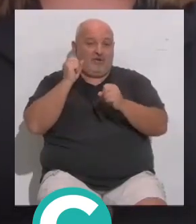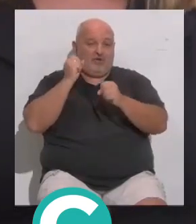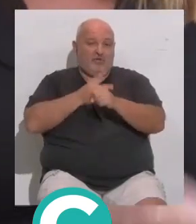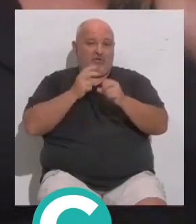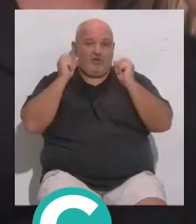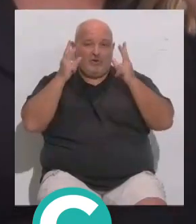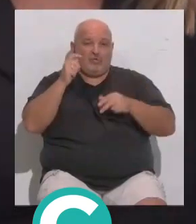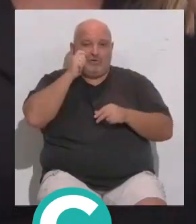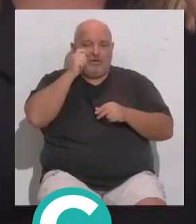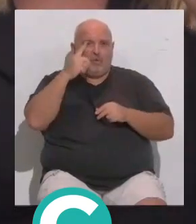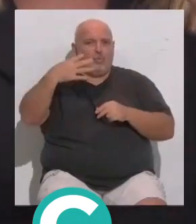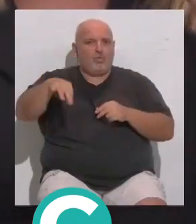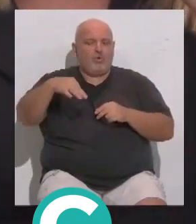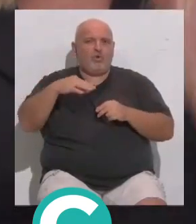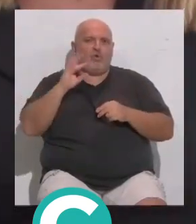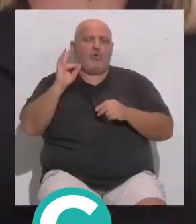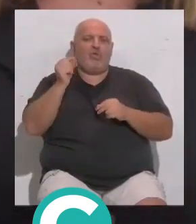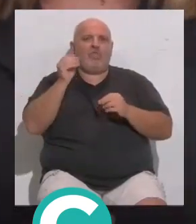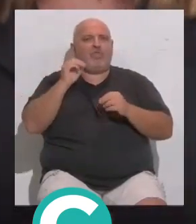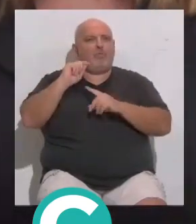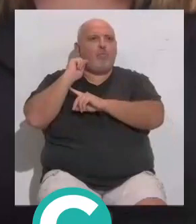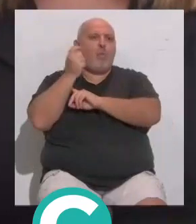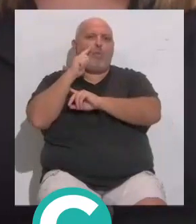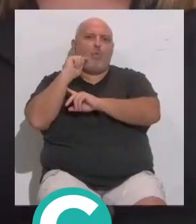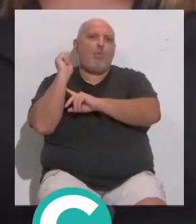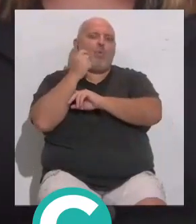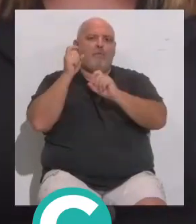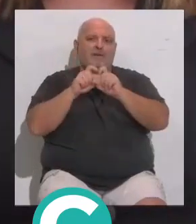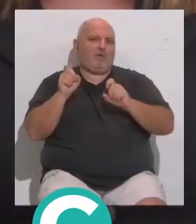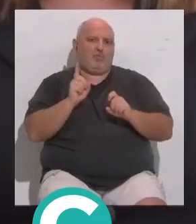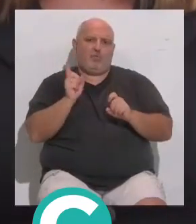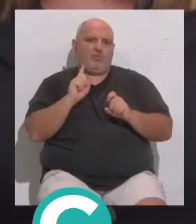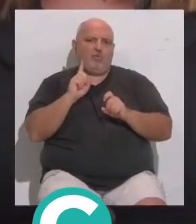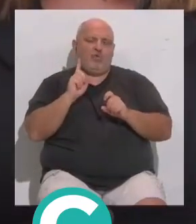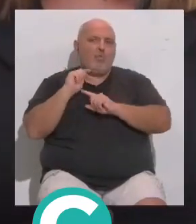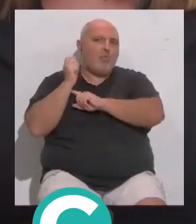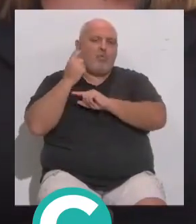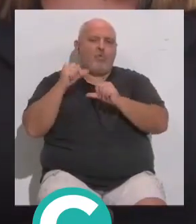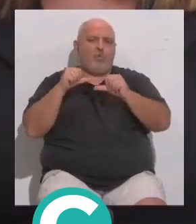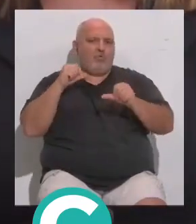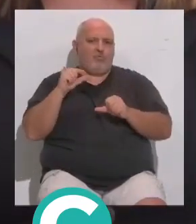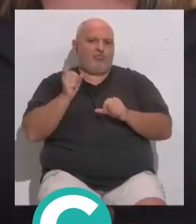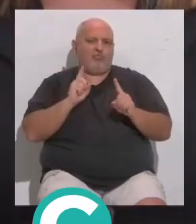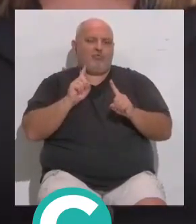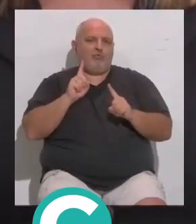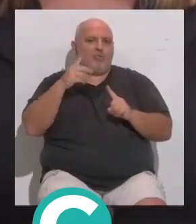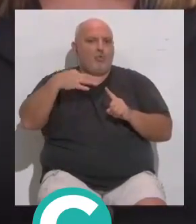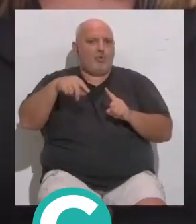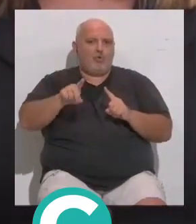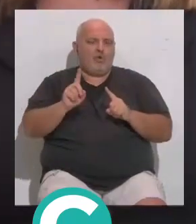en el turismo no solamente sea hablar de cifras récord de los empresarios, cifras récord de los empresarios, vuelvo a decir esto y